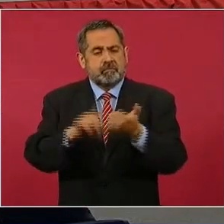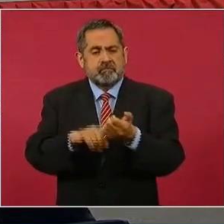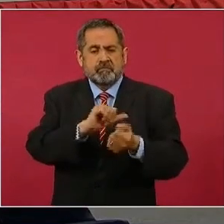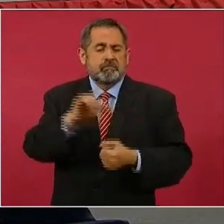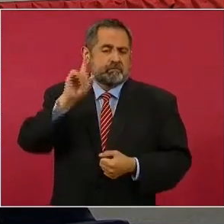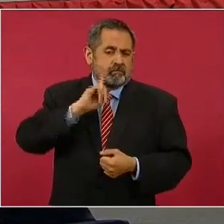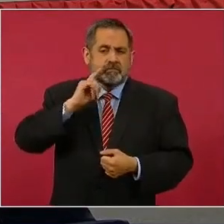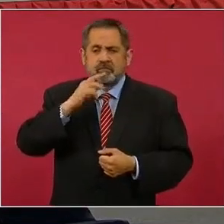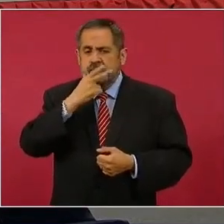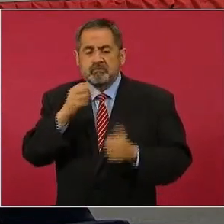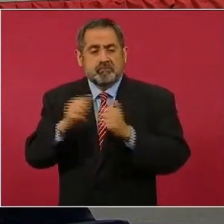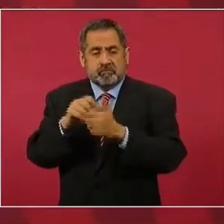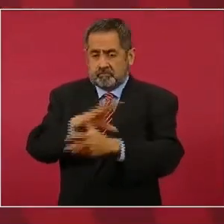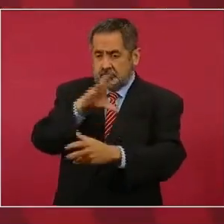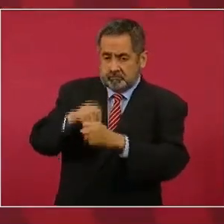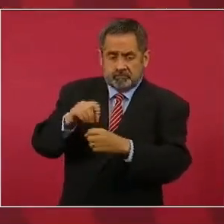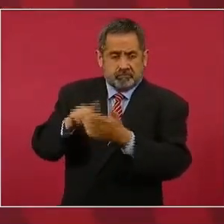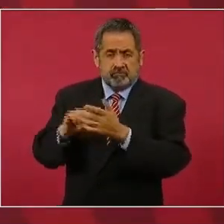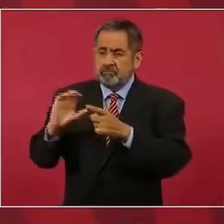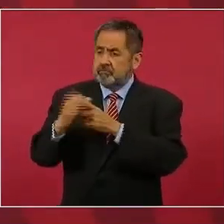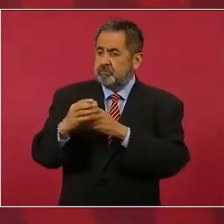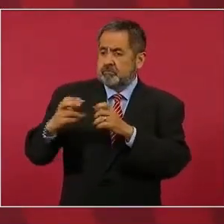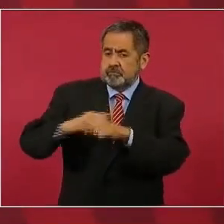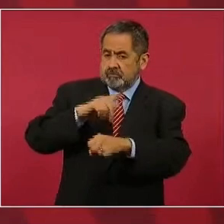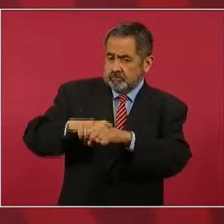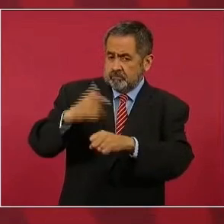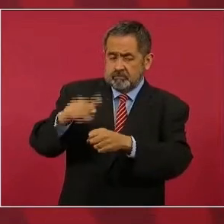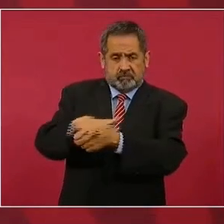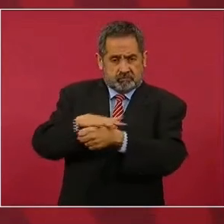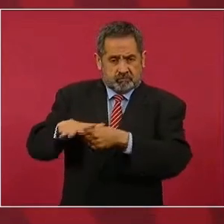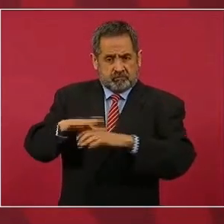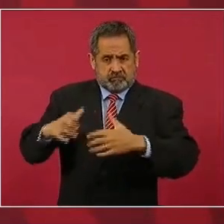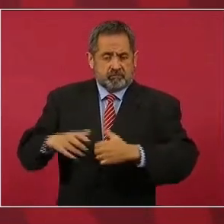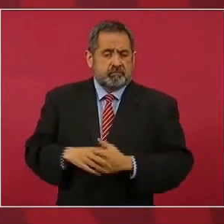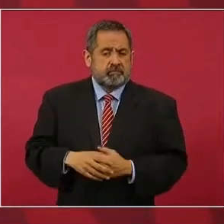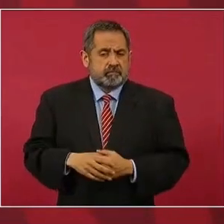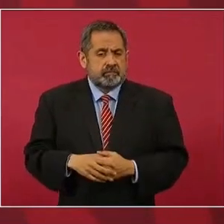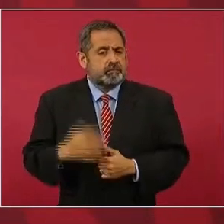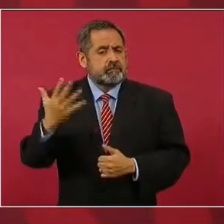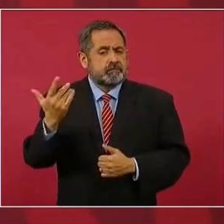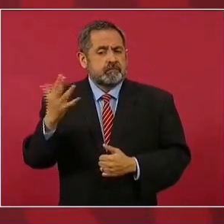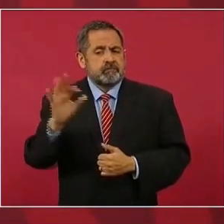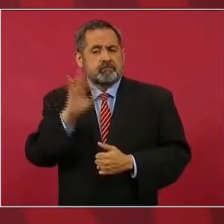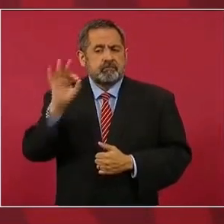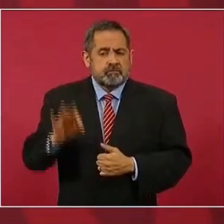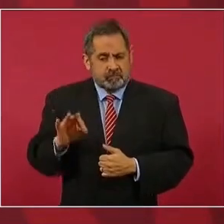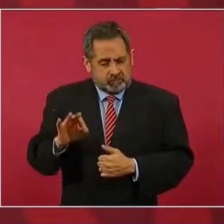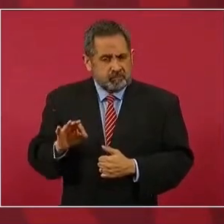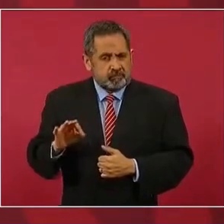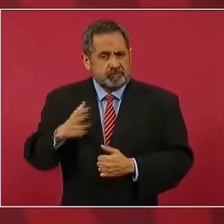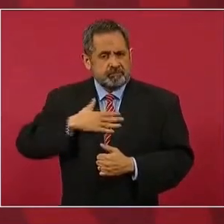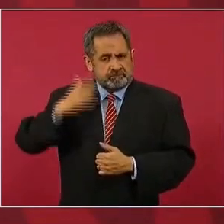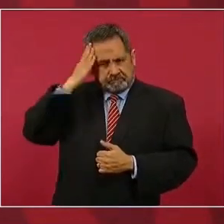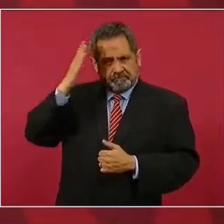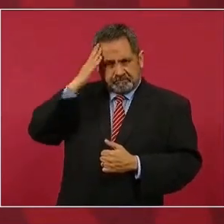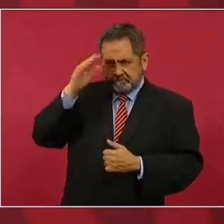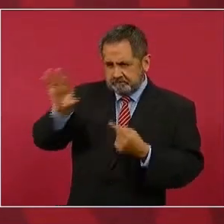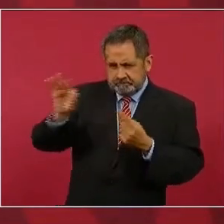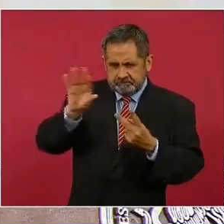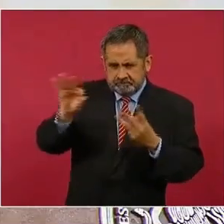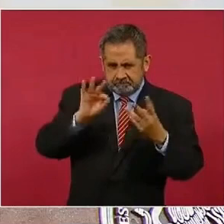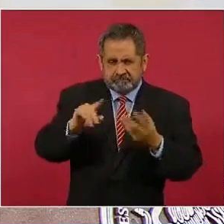el hombre dentro del Comité Ejecutivo Nacional y Local. El 50% de nuestros dirigentes serán